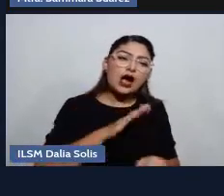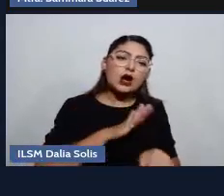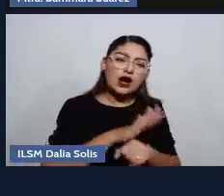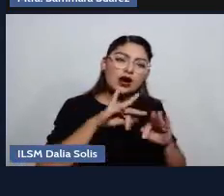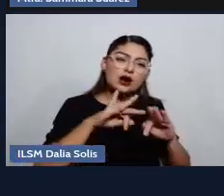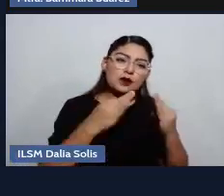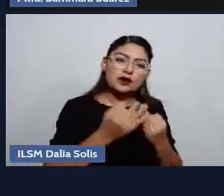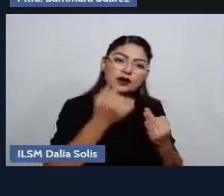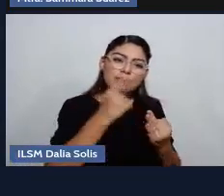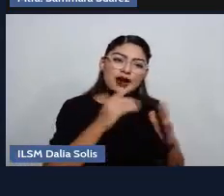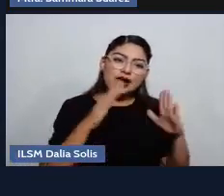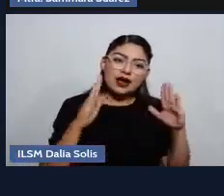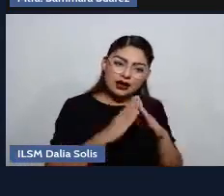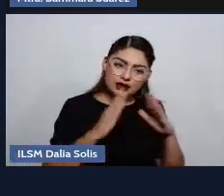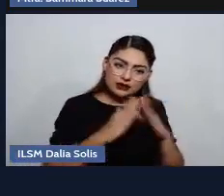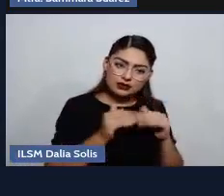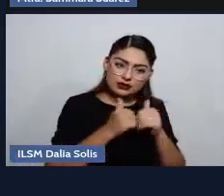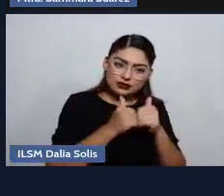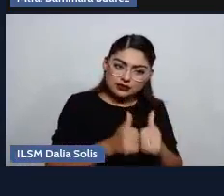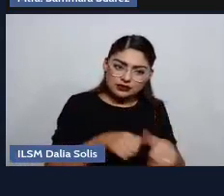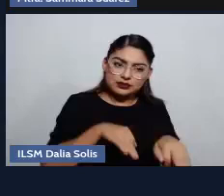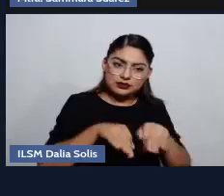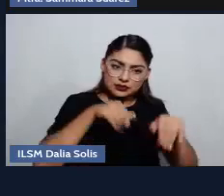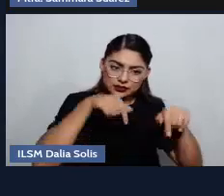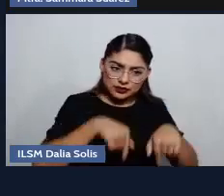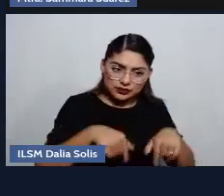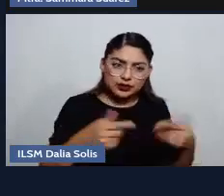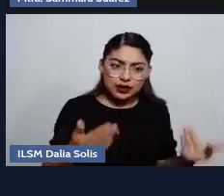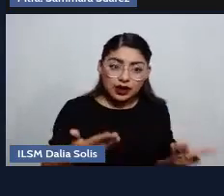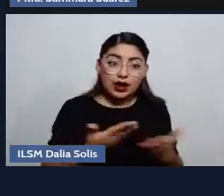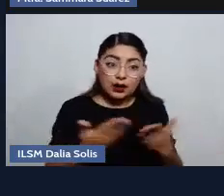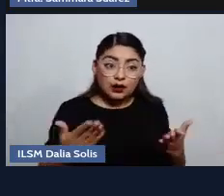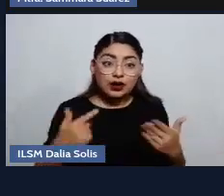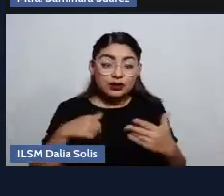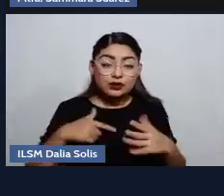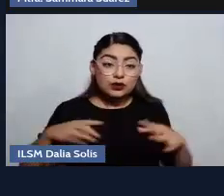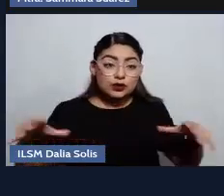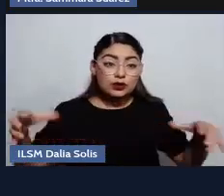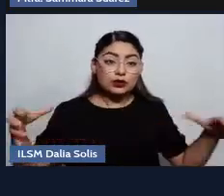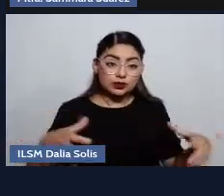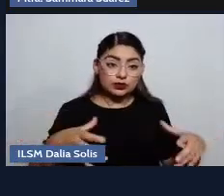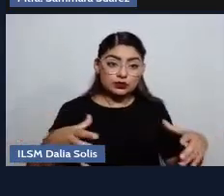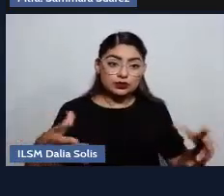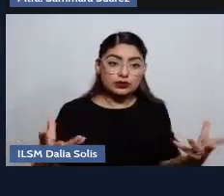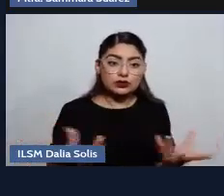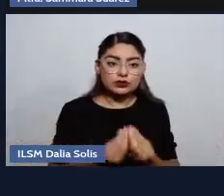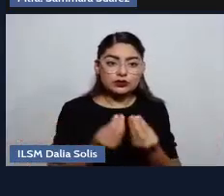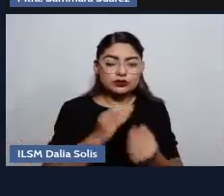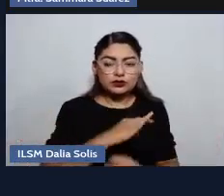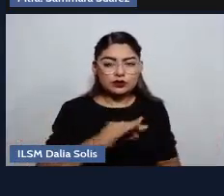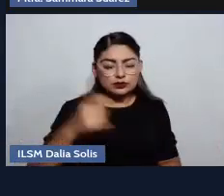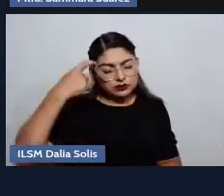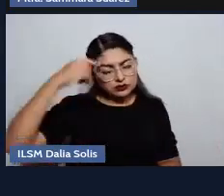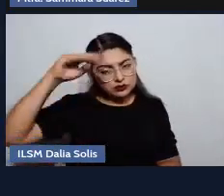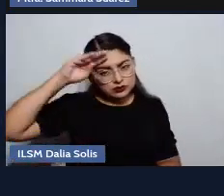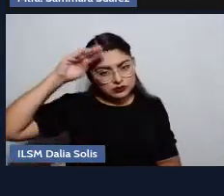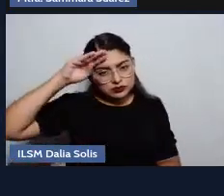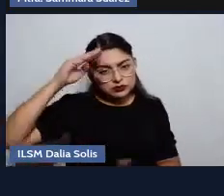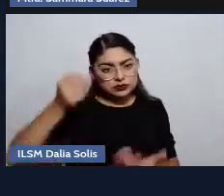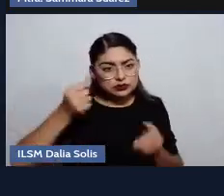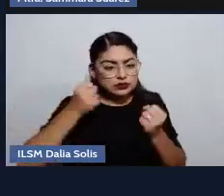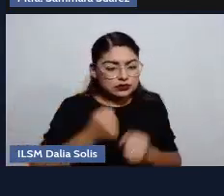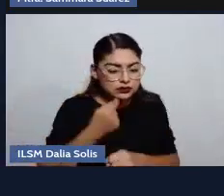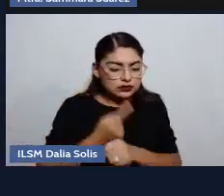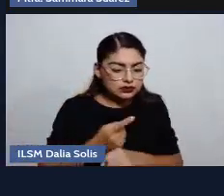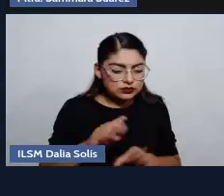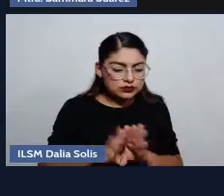unir como comunidad y lograr, no sé, aumentar la seguridad a través de una petición, o sea, el punto